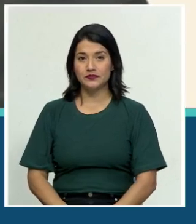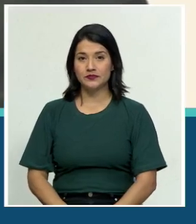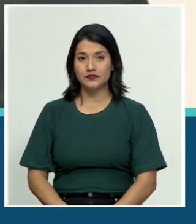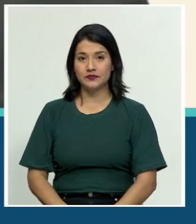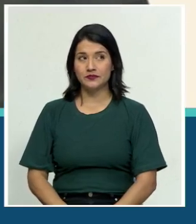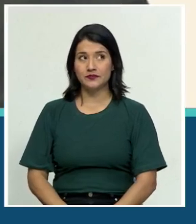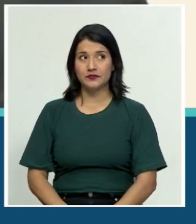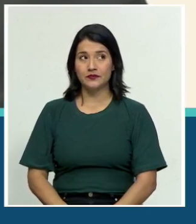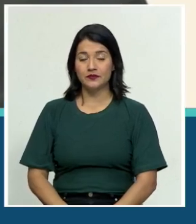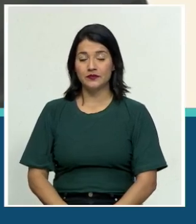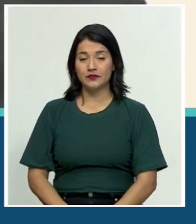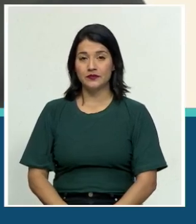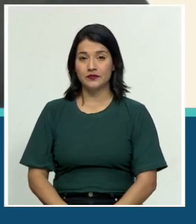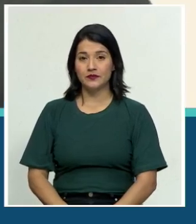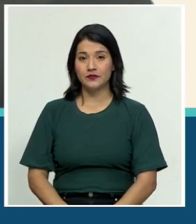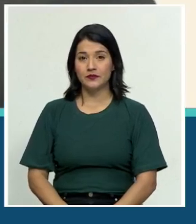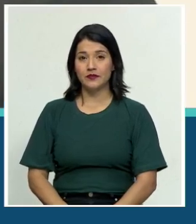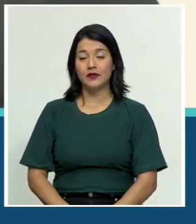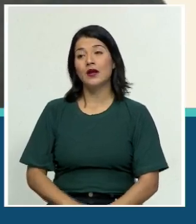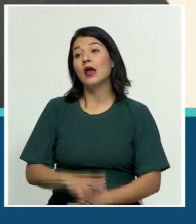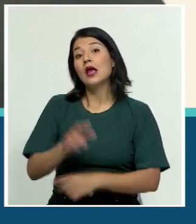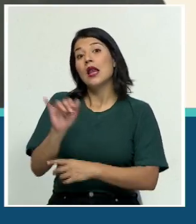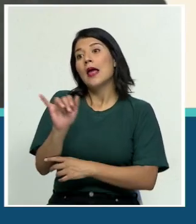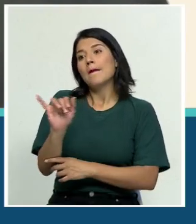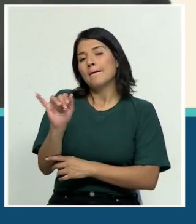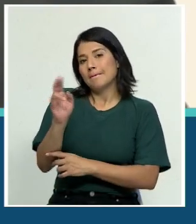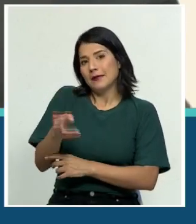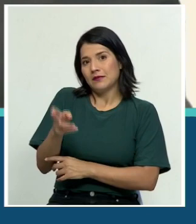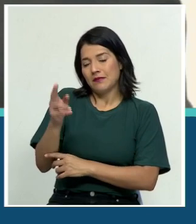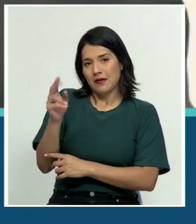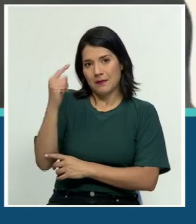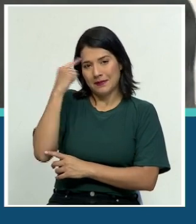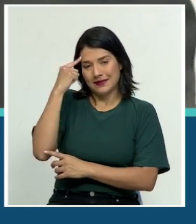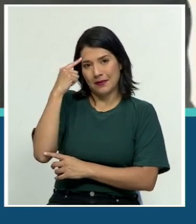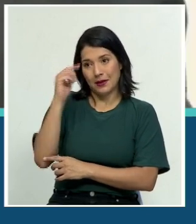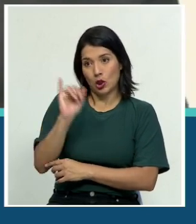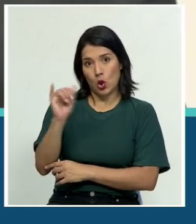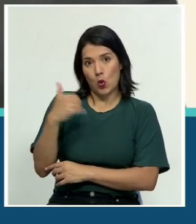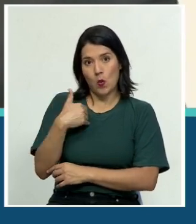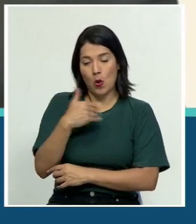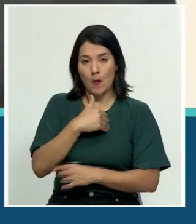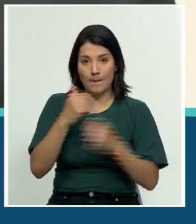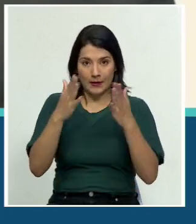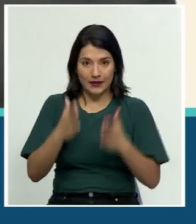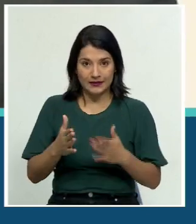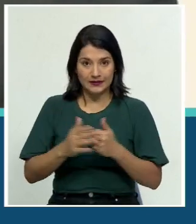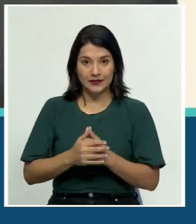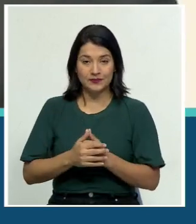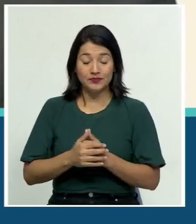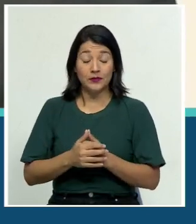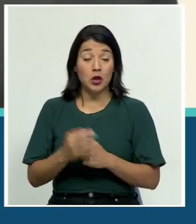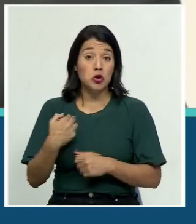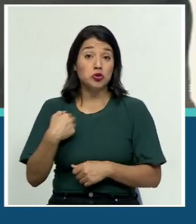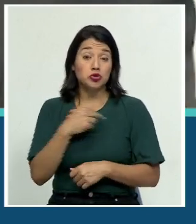En la misma línea de pensamiento de la señora ministra, lo que podemos decir es que